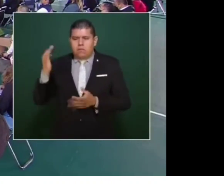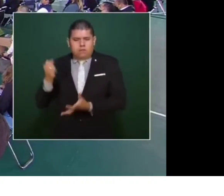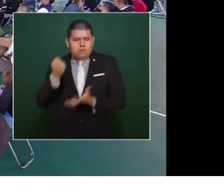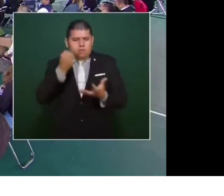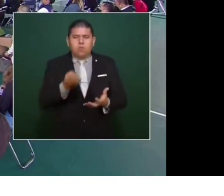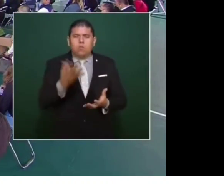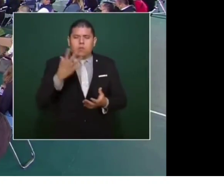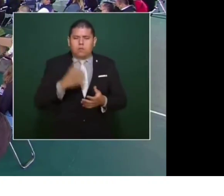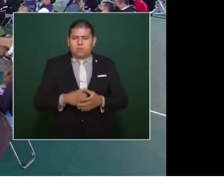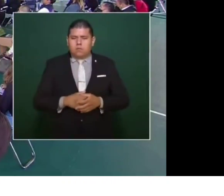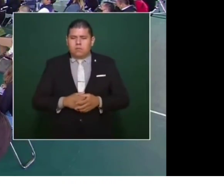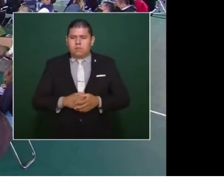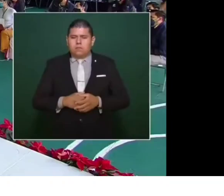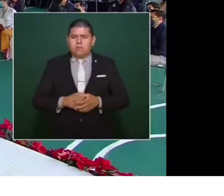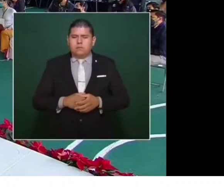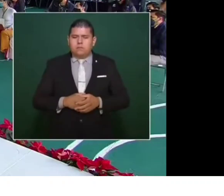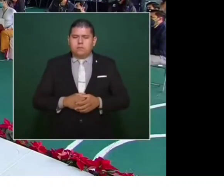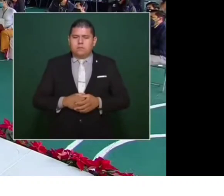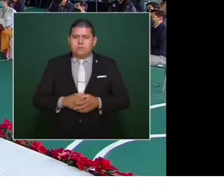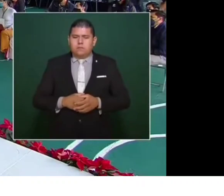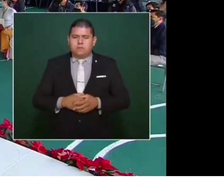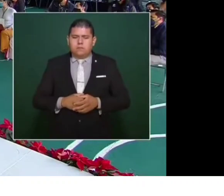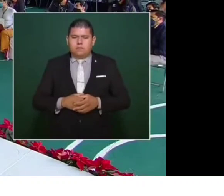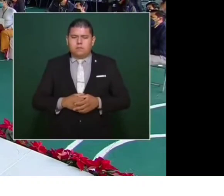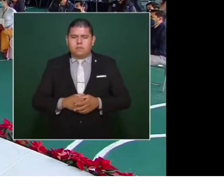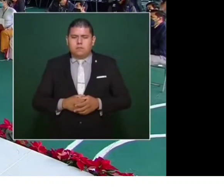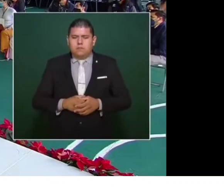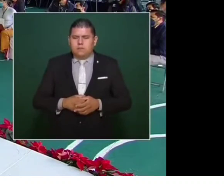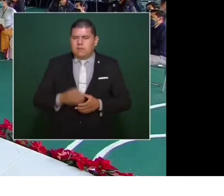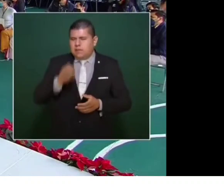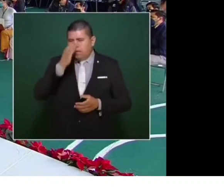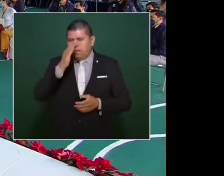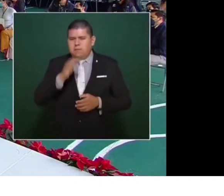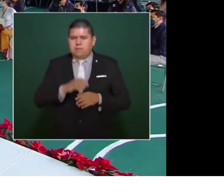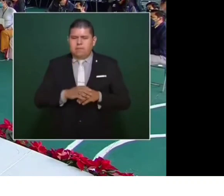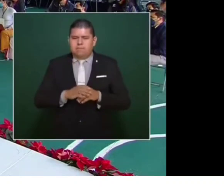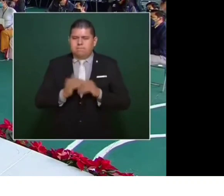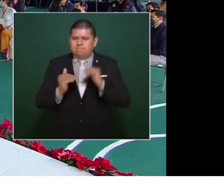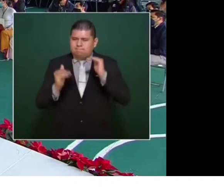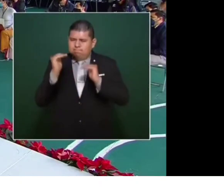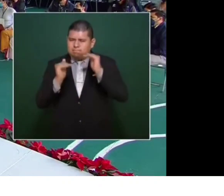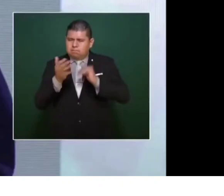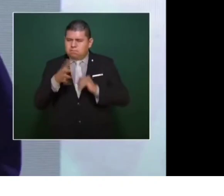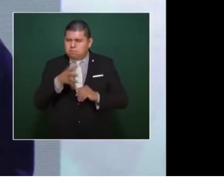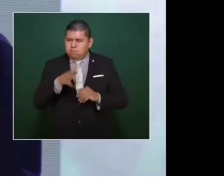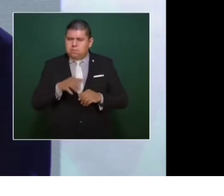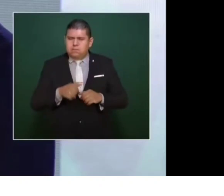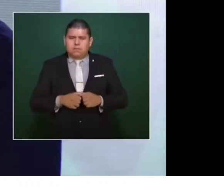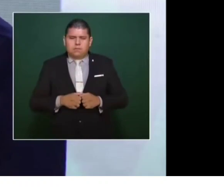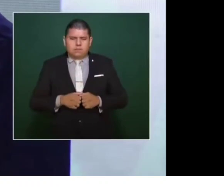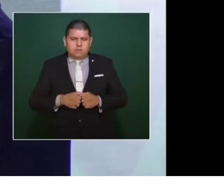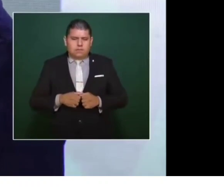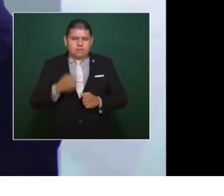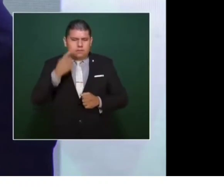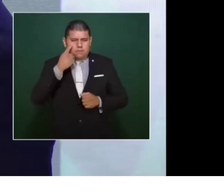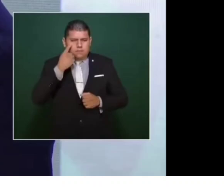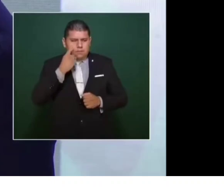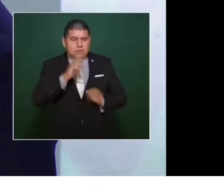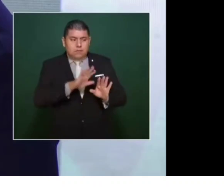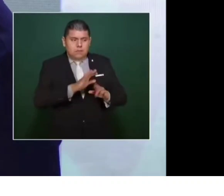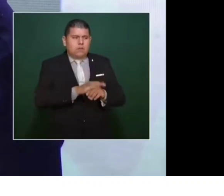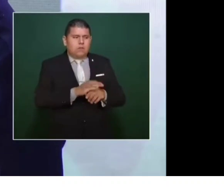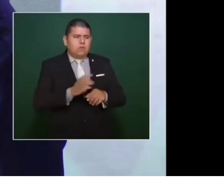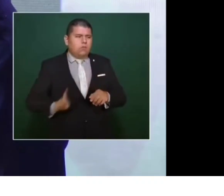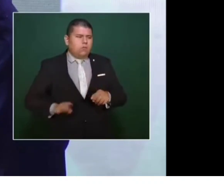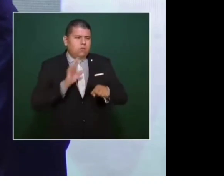Es de 22 mil millones de pesos. Pues ahí va. Y espérese, doctor, porque es que está creciendo mucho. Vamos a esperar el